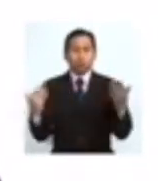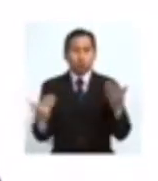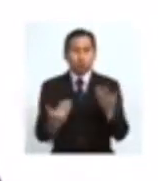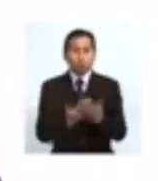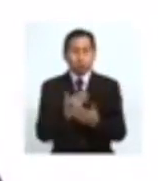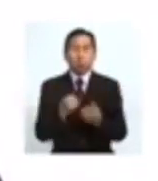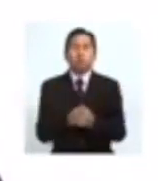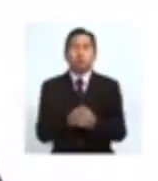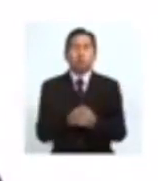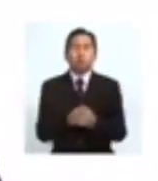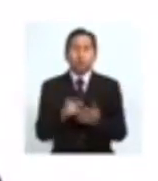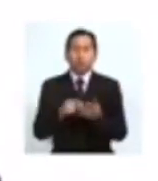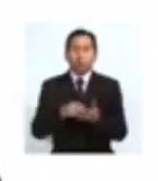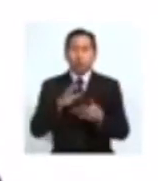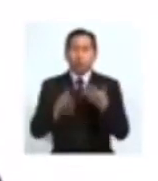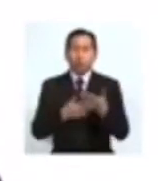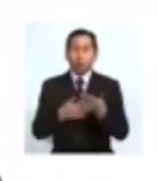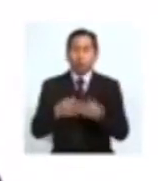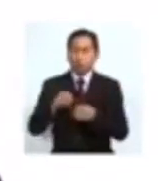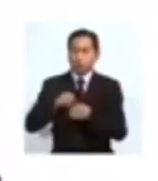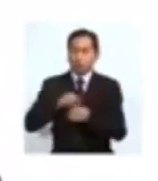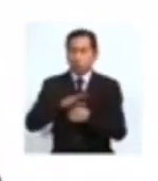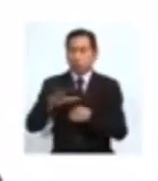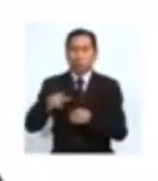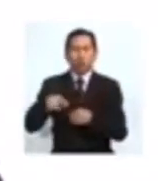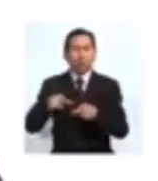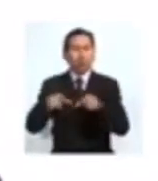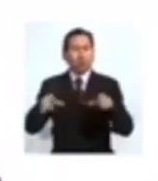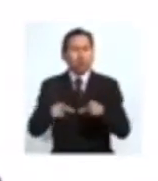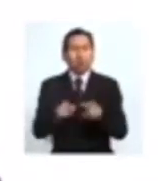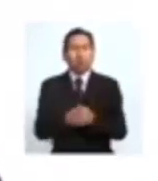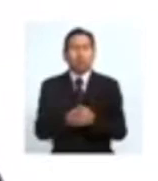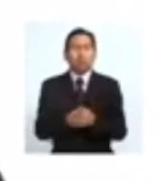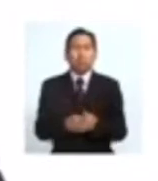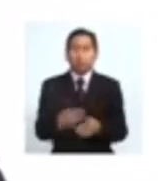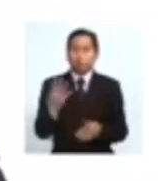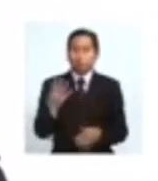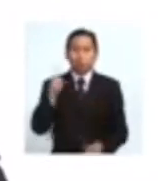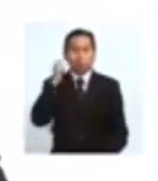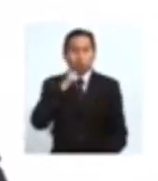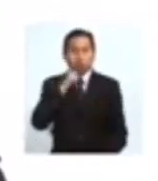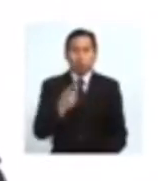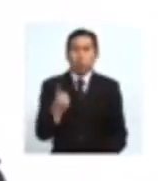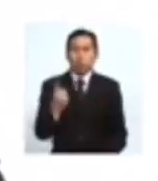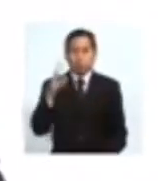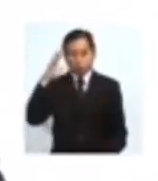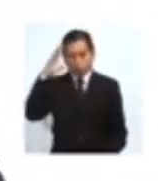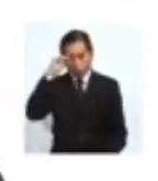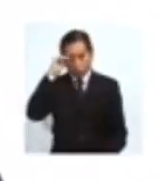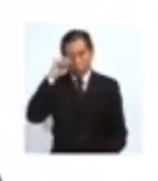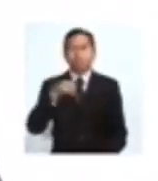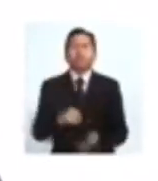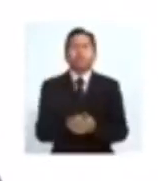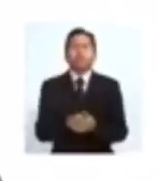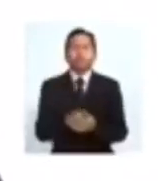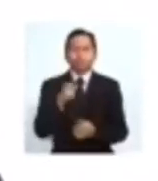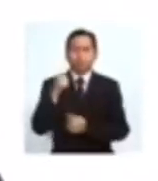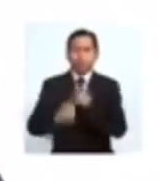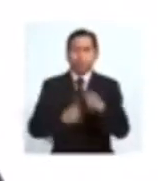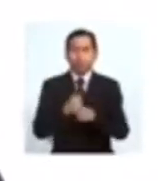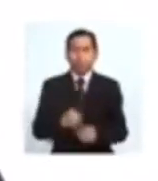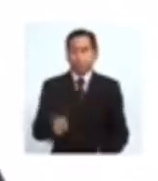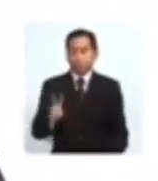todos de contagio local de los cuales cuatro son mujeres y un varón entre las edades de